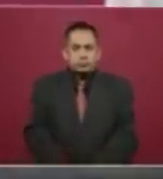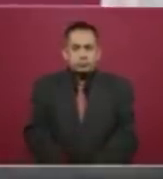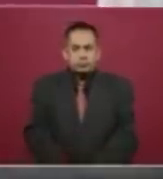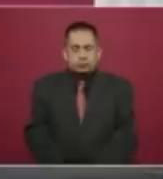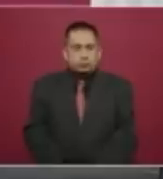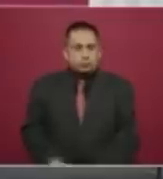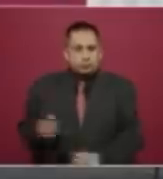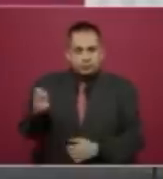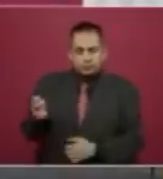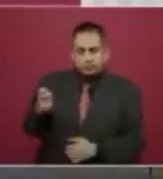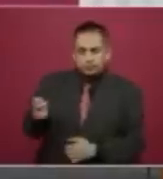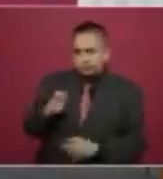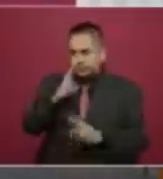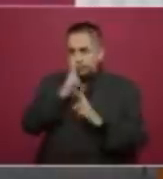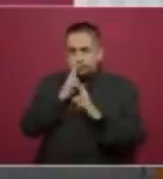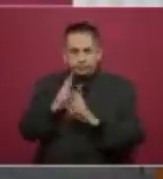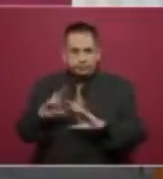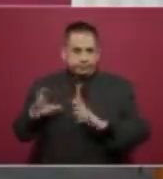Estos son los resultados.